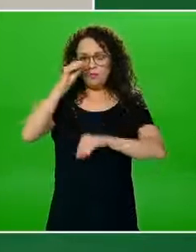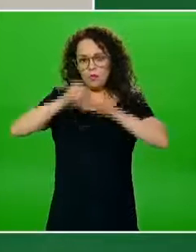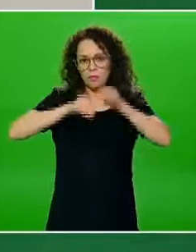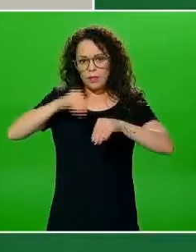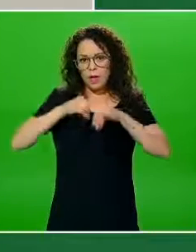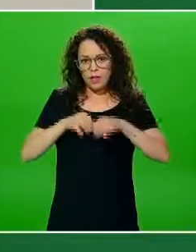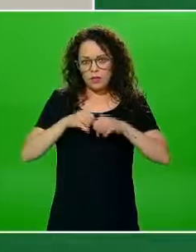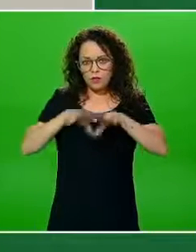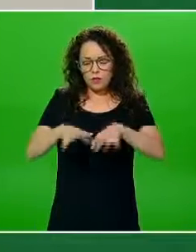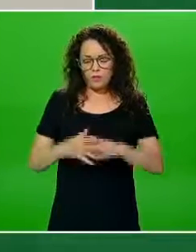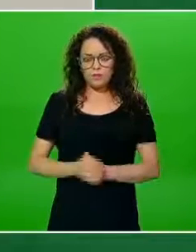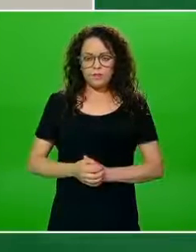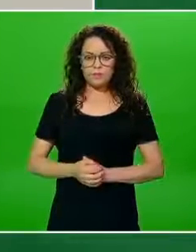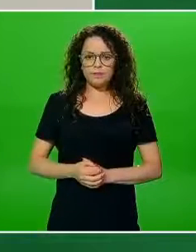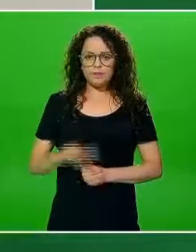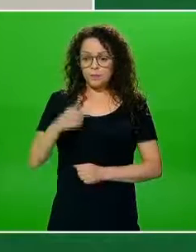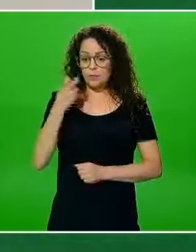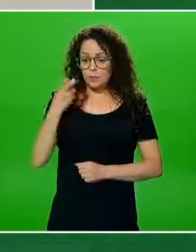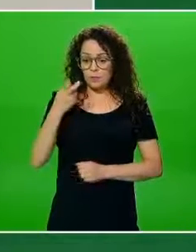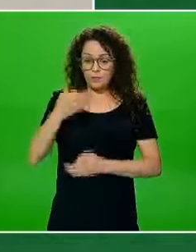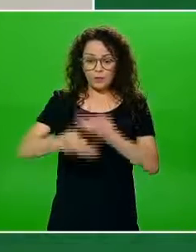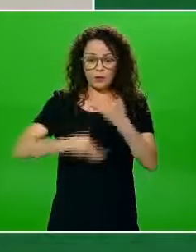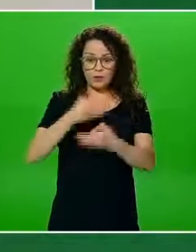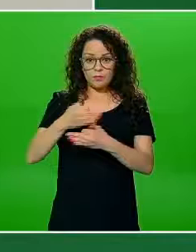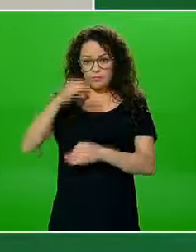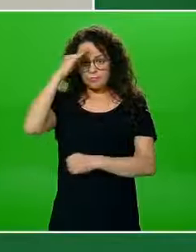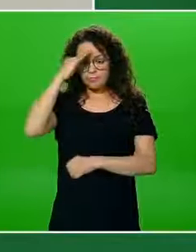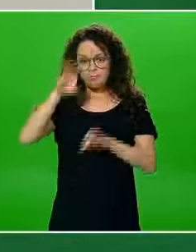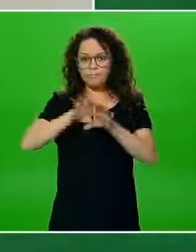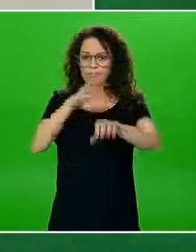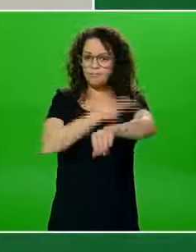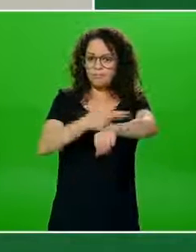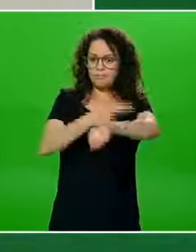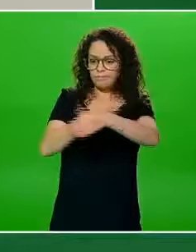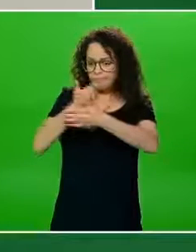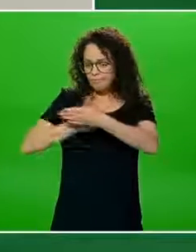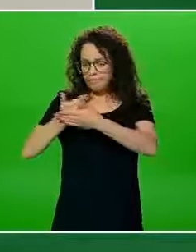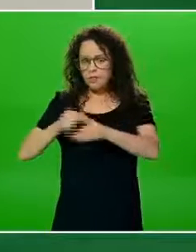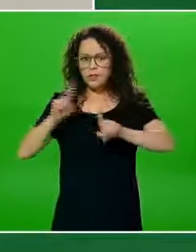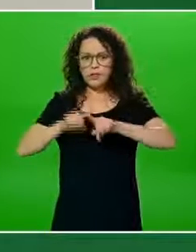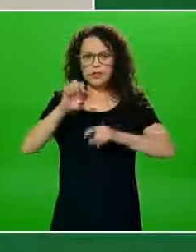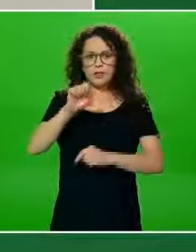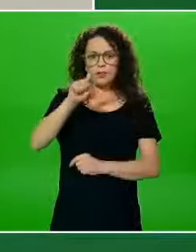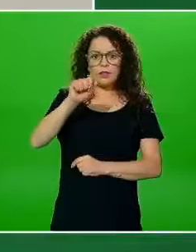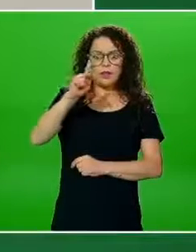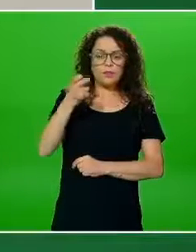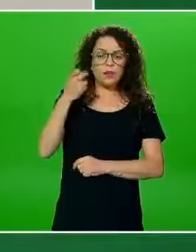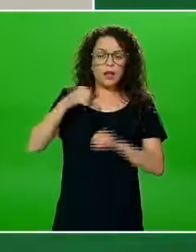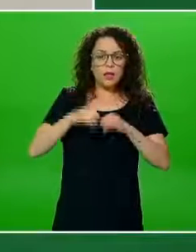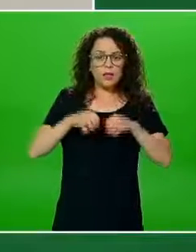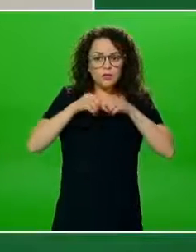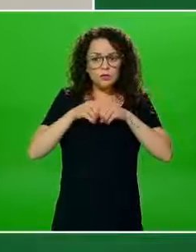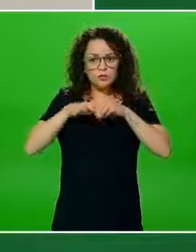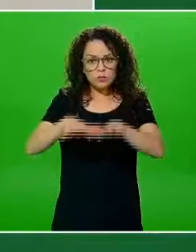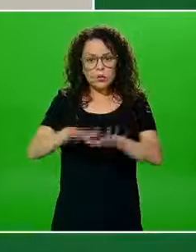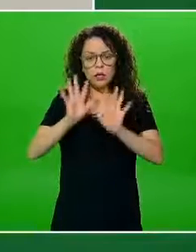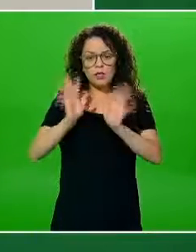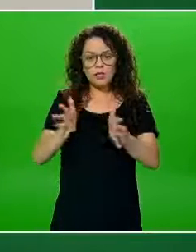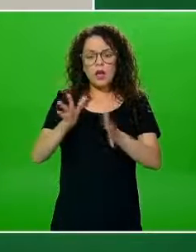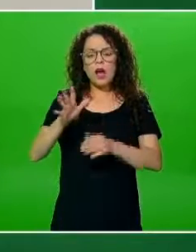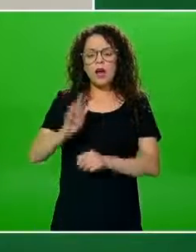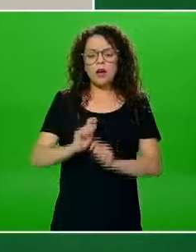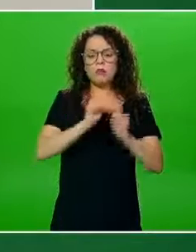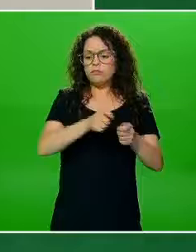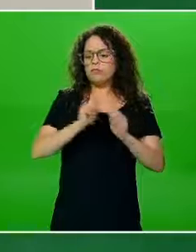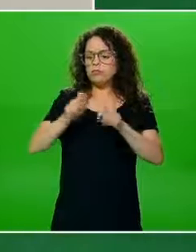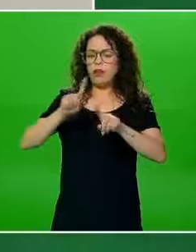poder recibir la información, finalmente, después de varias etapas, esta información llega a, digamos, los